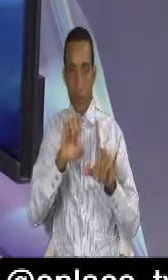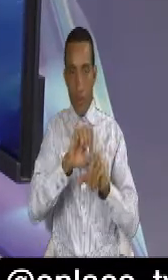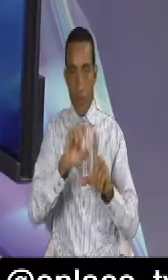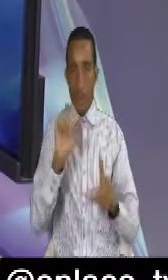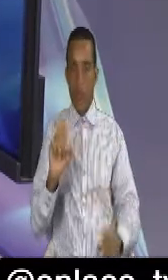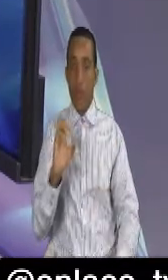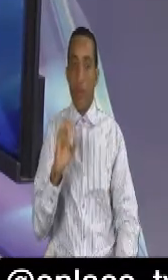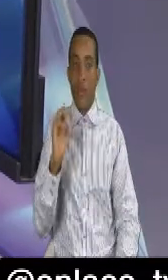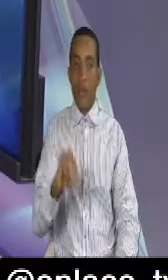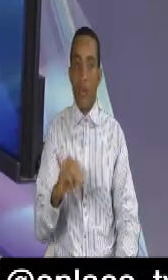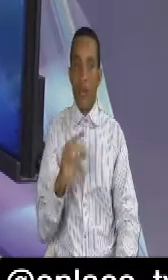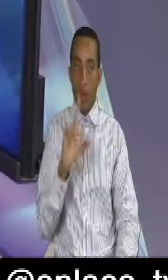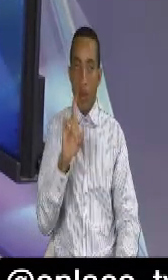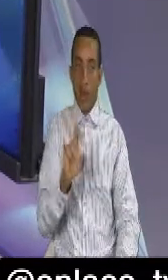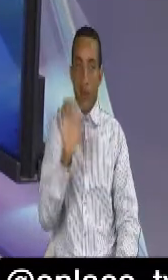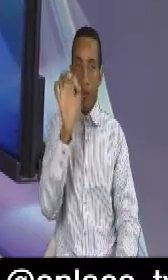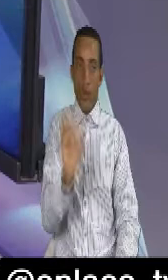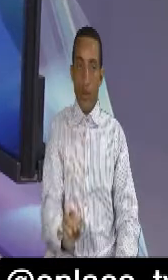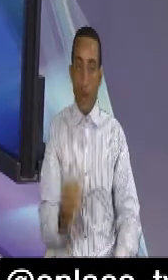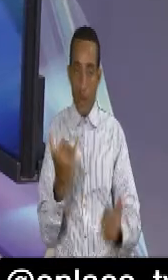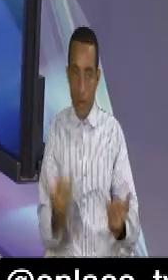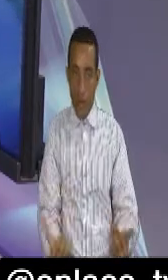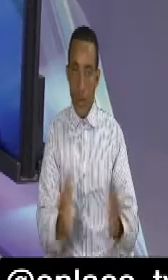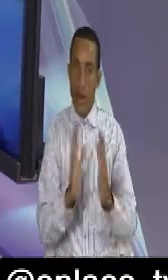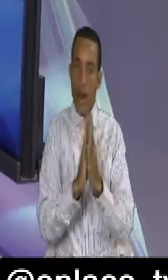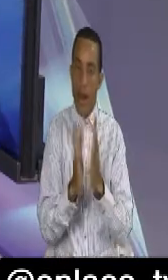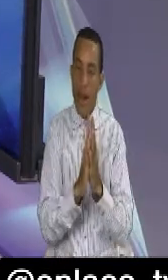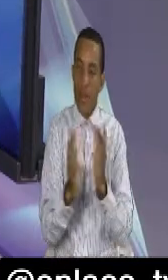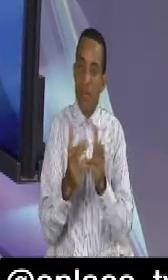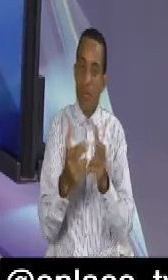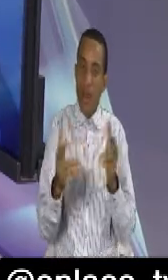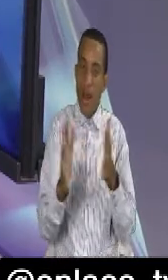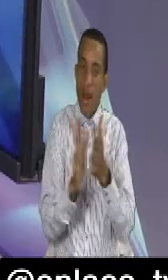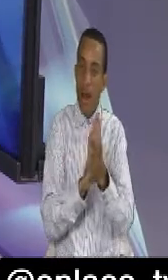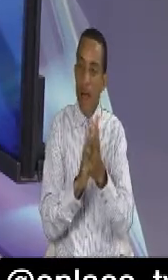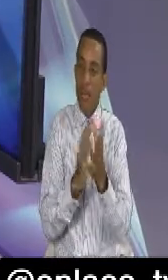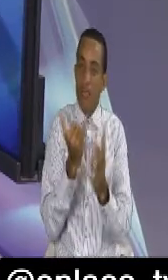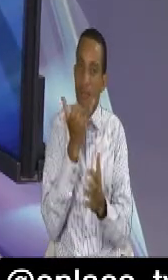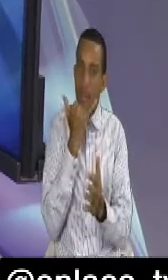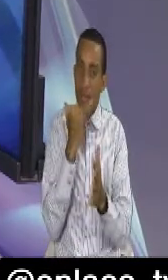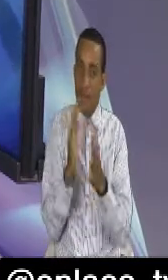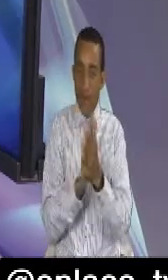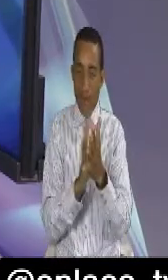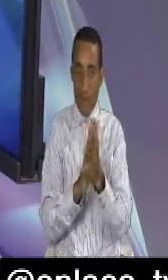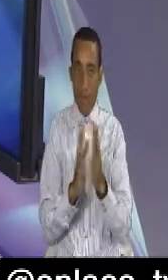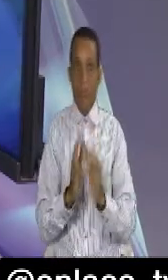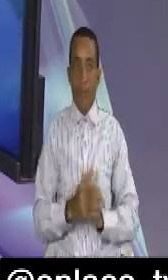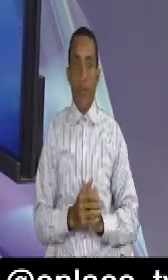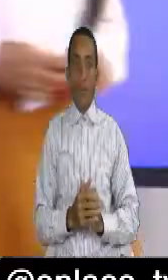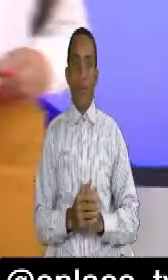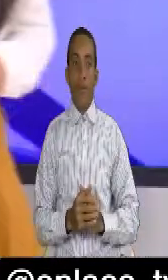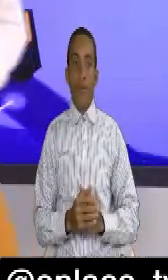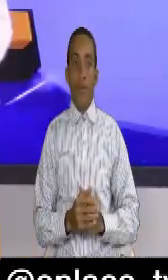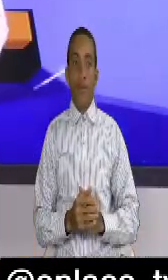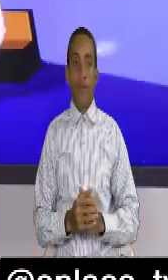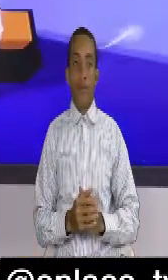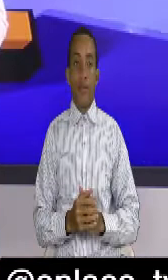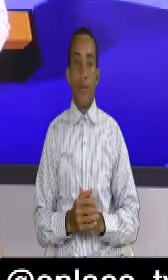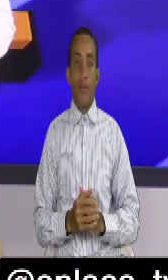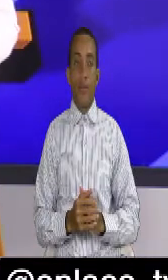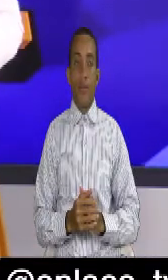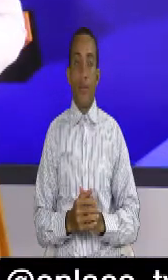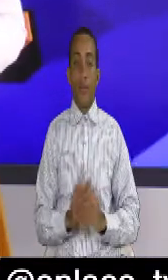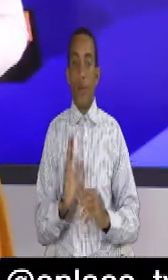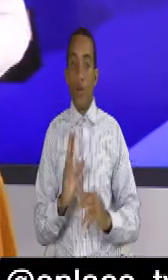www.enlacetelevisión.com. Son las 6:00 de la tarde, es el momento de conocer los titulares de la presente emisión informativa. Comenzamos. Avanzan obras